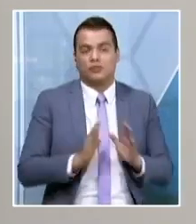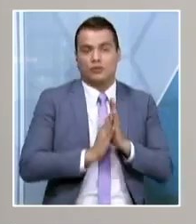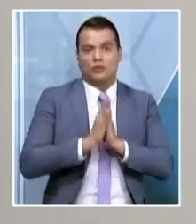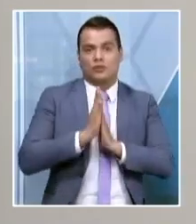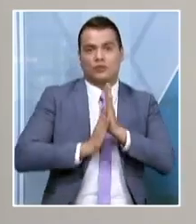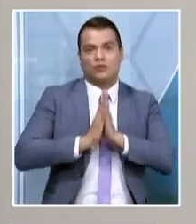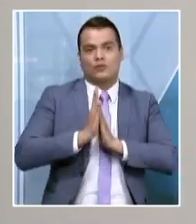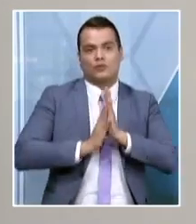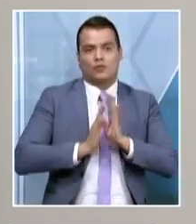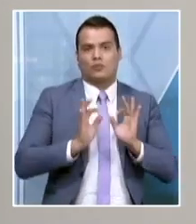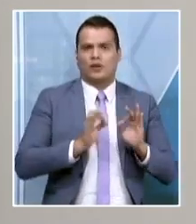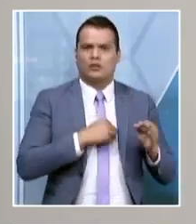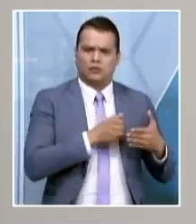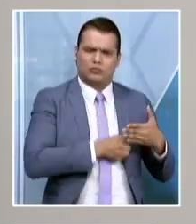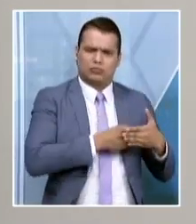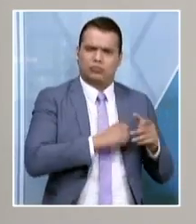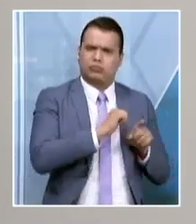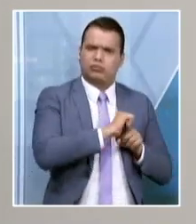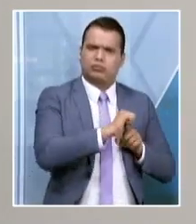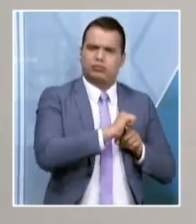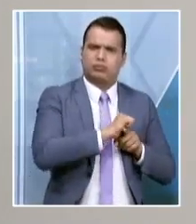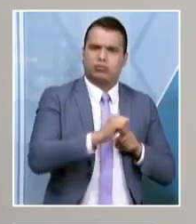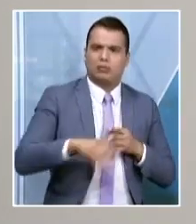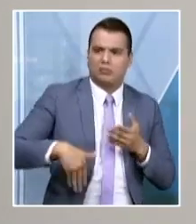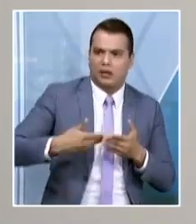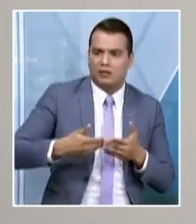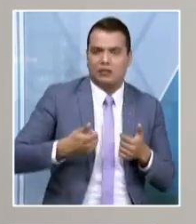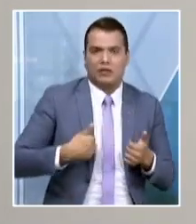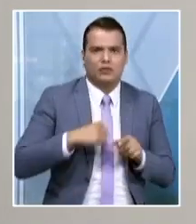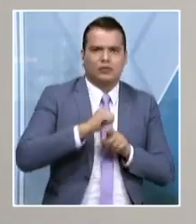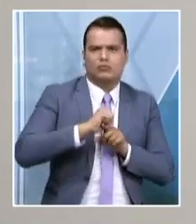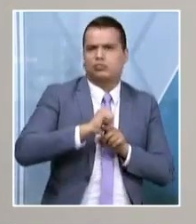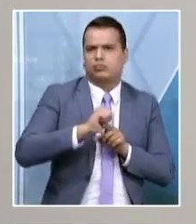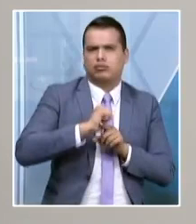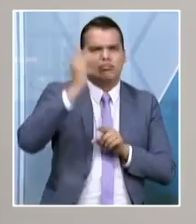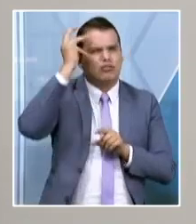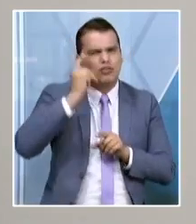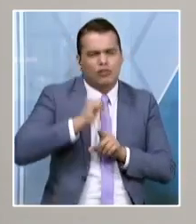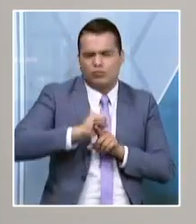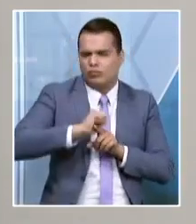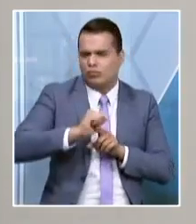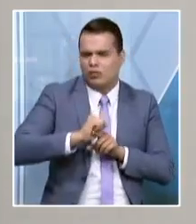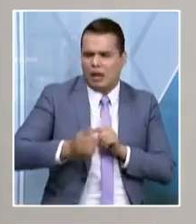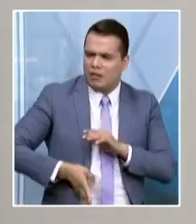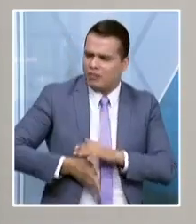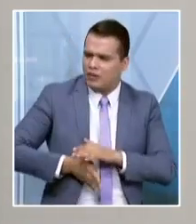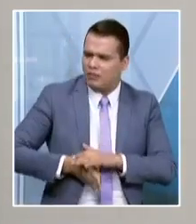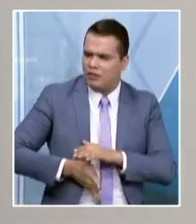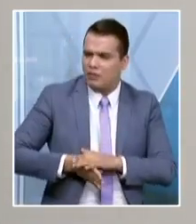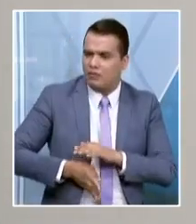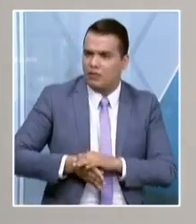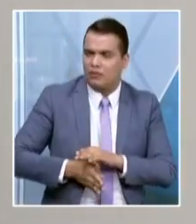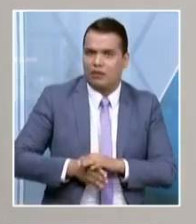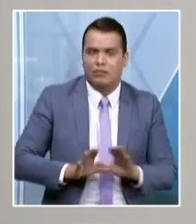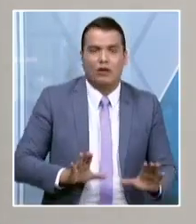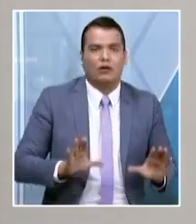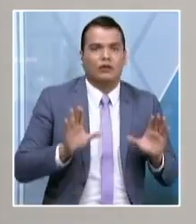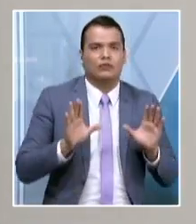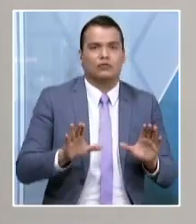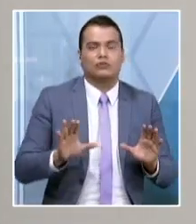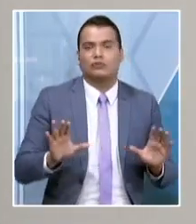expectativas, ya que he venido trabajando duro para esto. No he parado de entrenar desde que comenzó la pandemia. La última competencia que yo hice